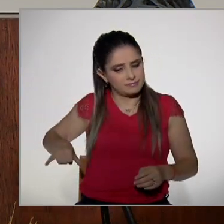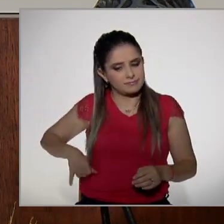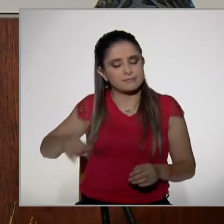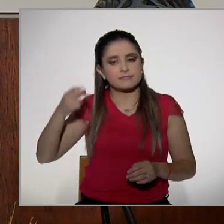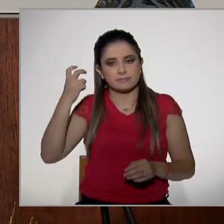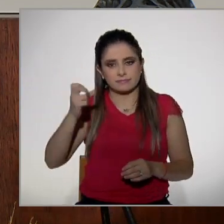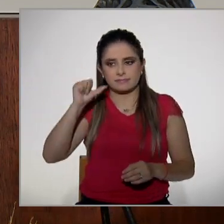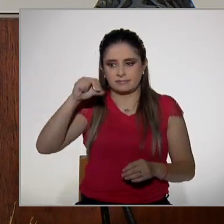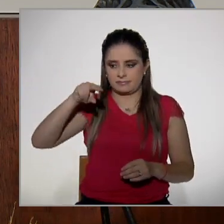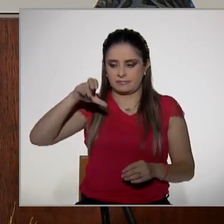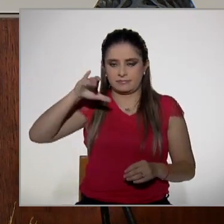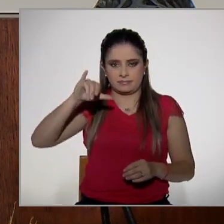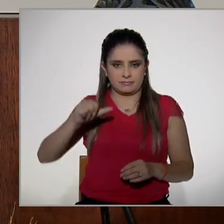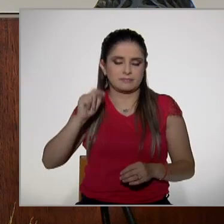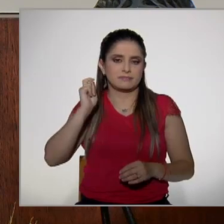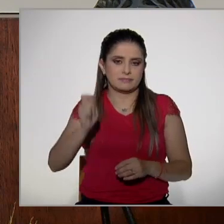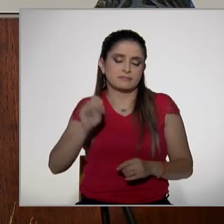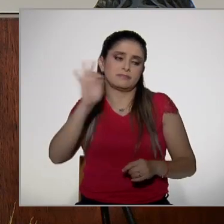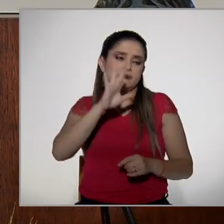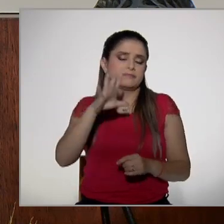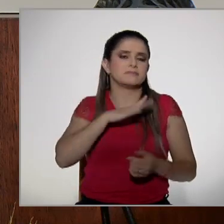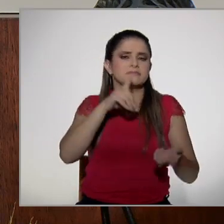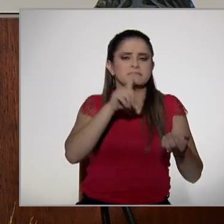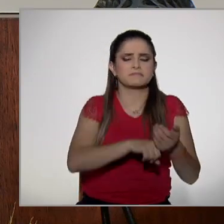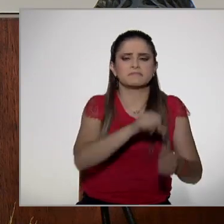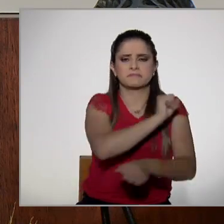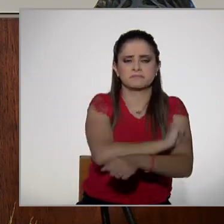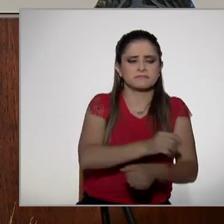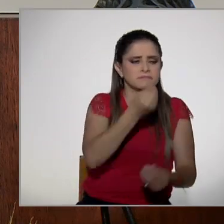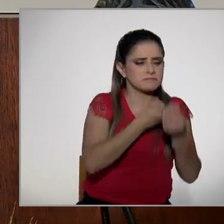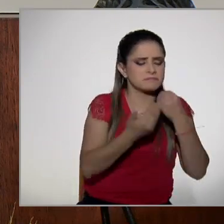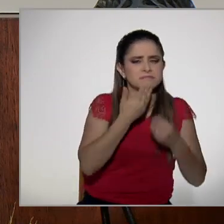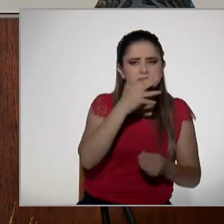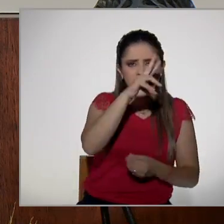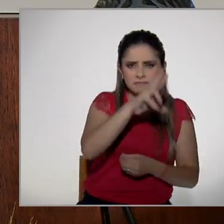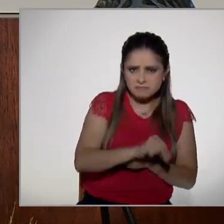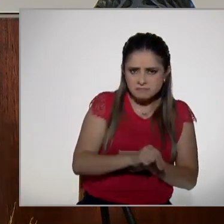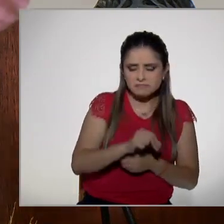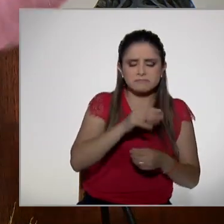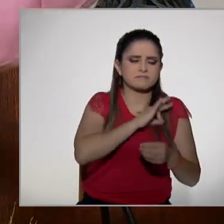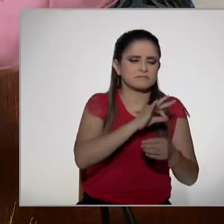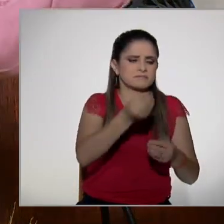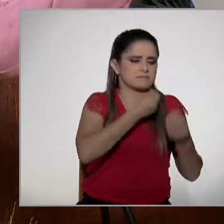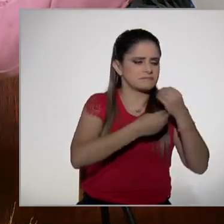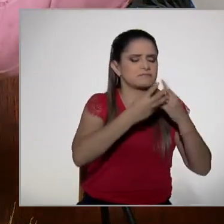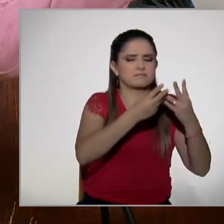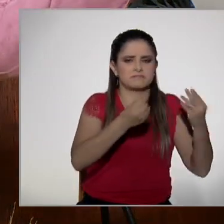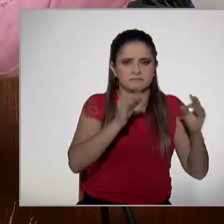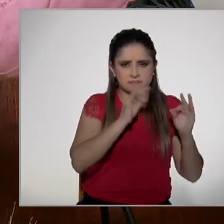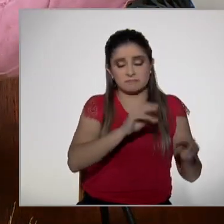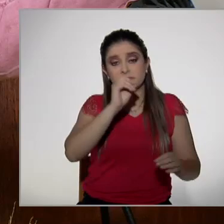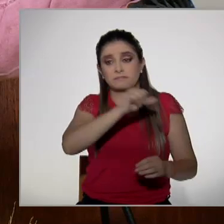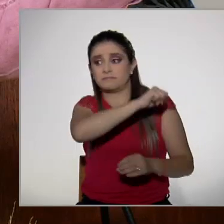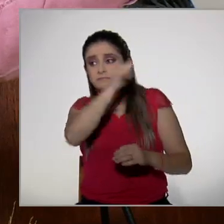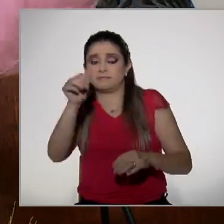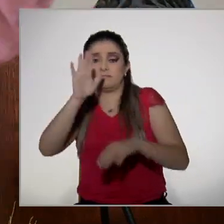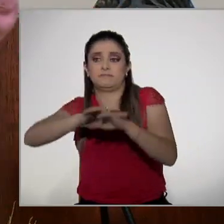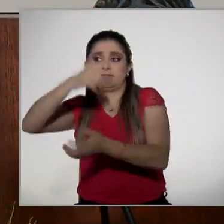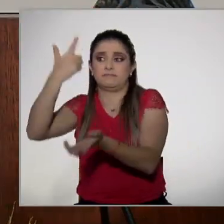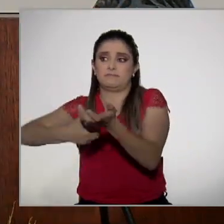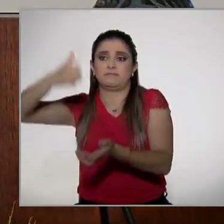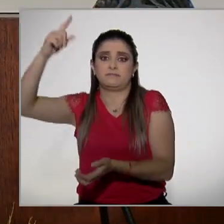espectro de la anemia es amplísimo puede ser desde algo muy leve que no estoy comiendo bien y como viene y se va arreglar hasta algo que ponga en riesgo mi vida